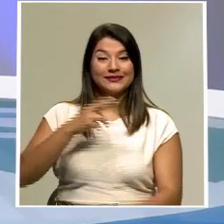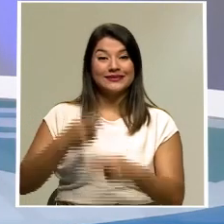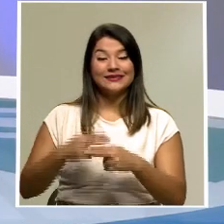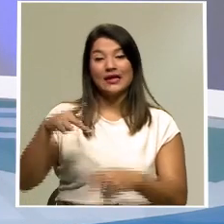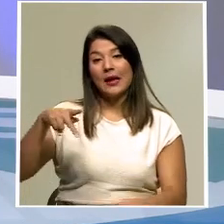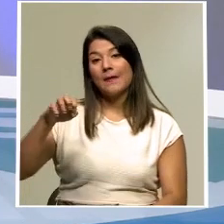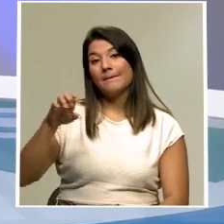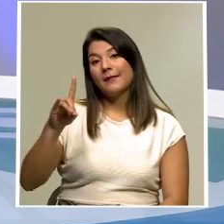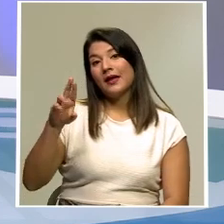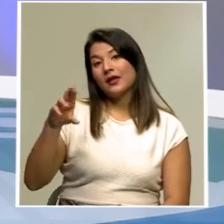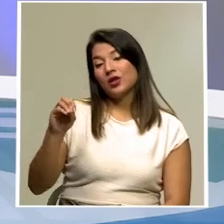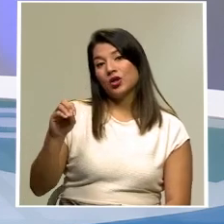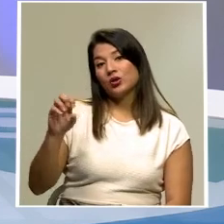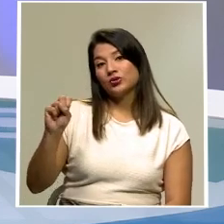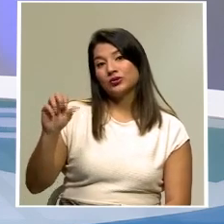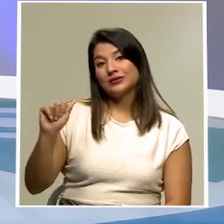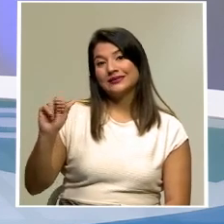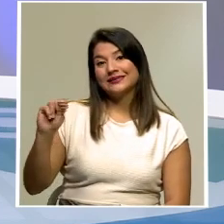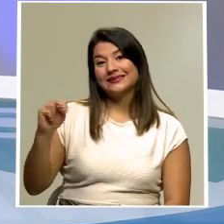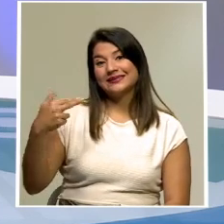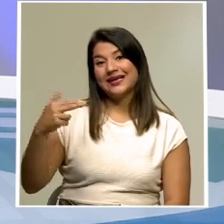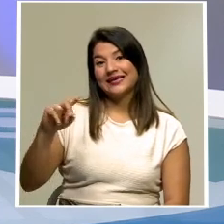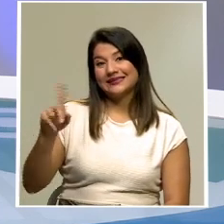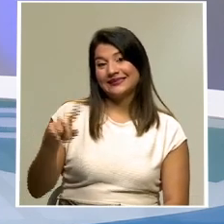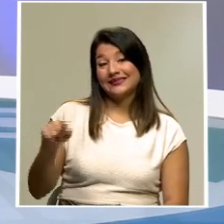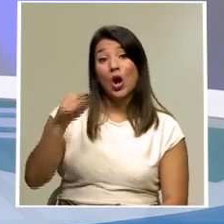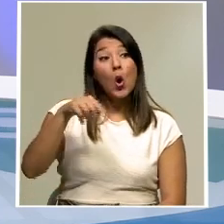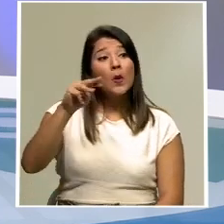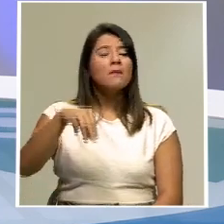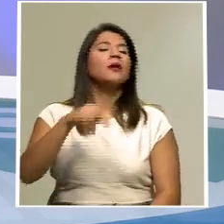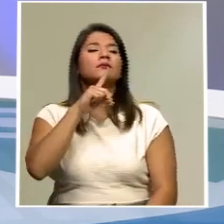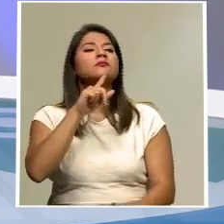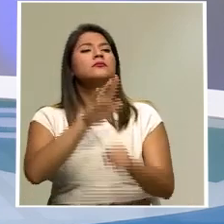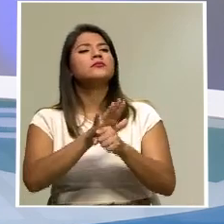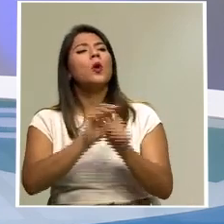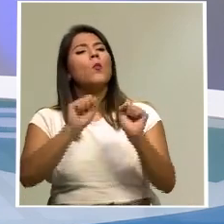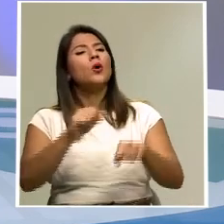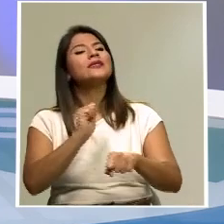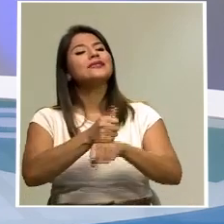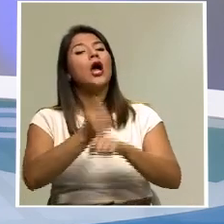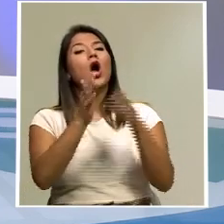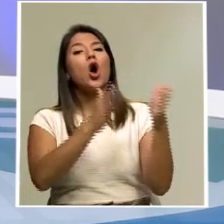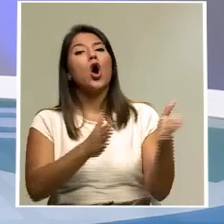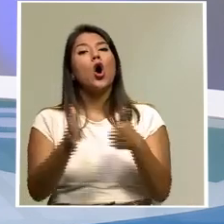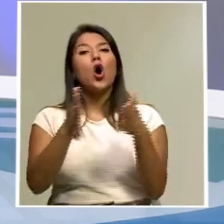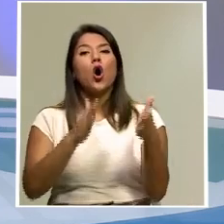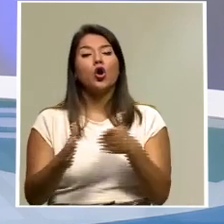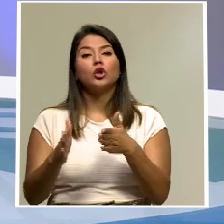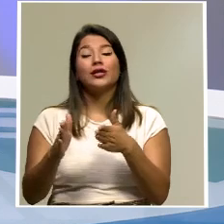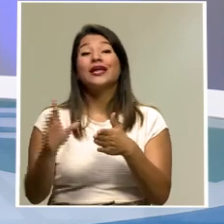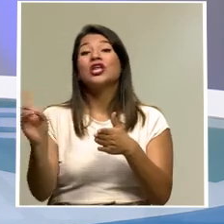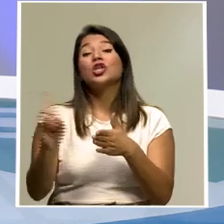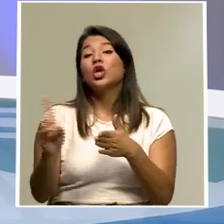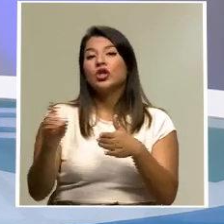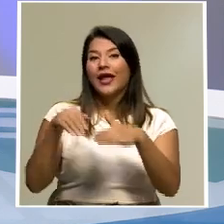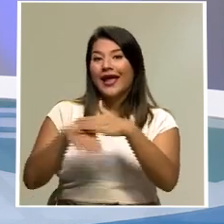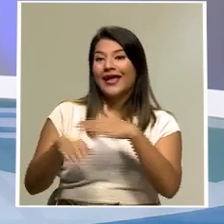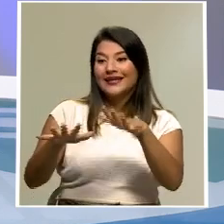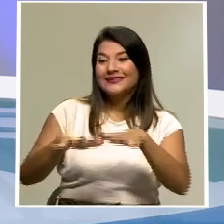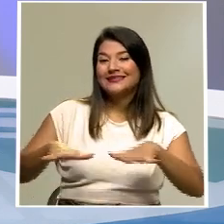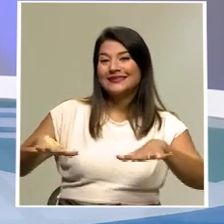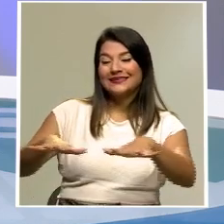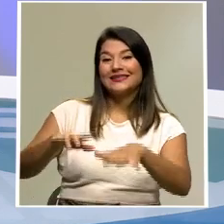Sánchez, prometió este martes restablecer el orden en el enclave norafricano de